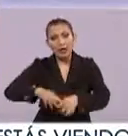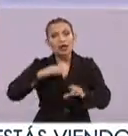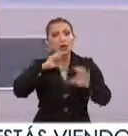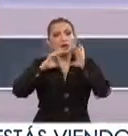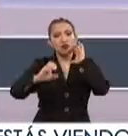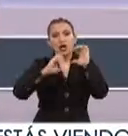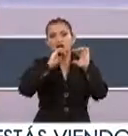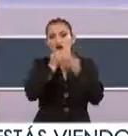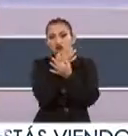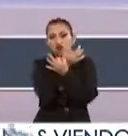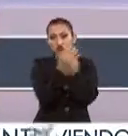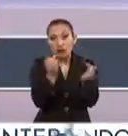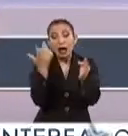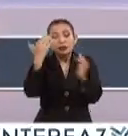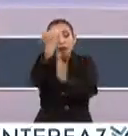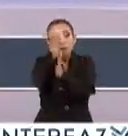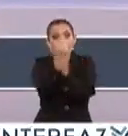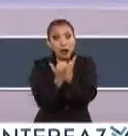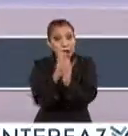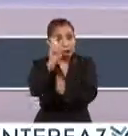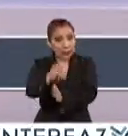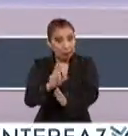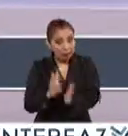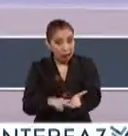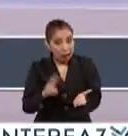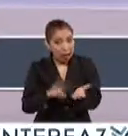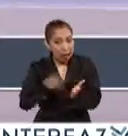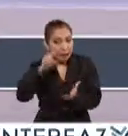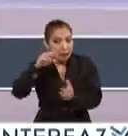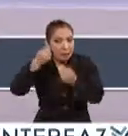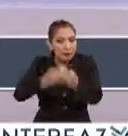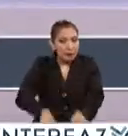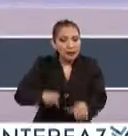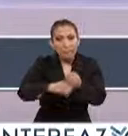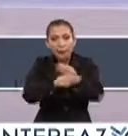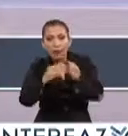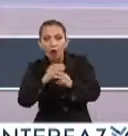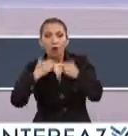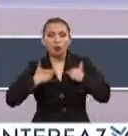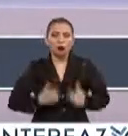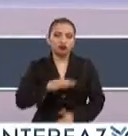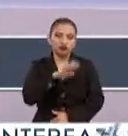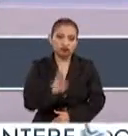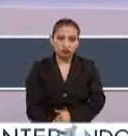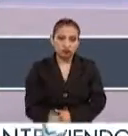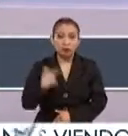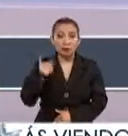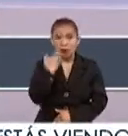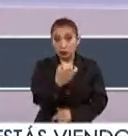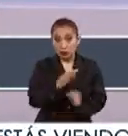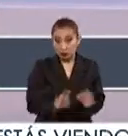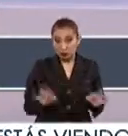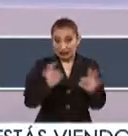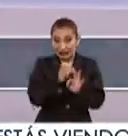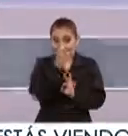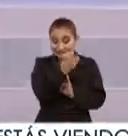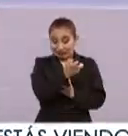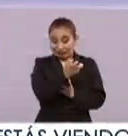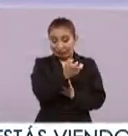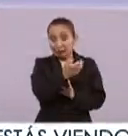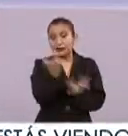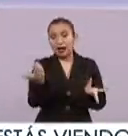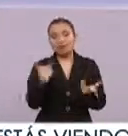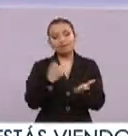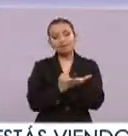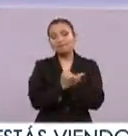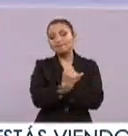medios de comunicación, logrando disminuir significativamente las pérdidas materiales y humanas. Debido a la importancia concedida a estos aspectos,